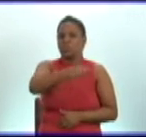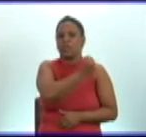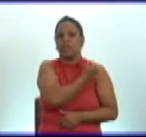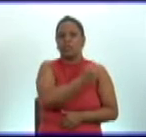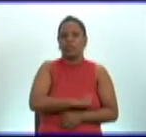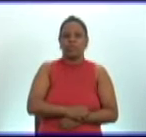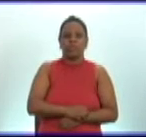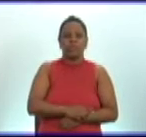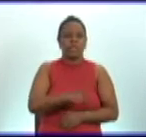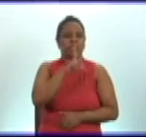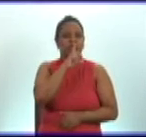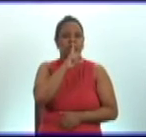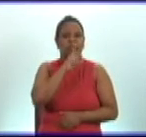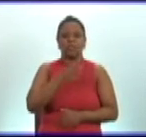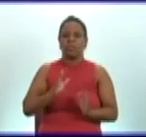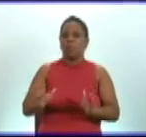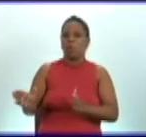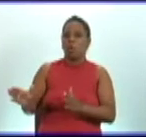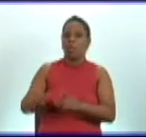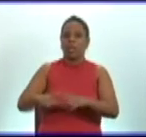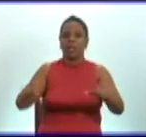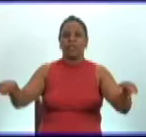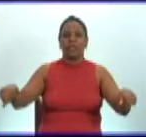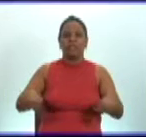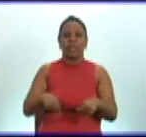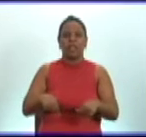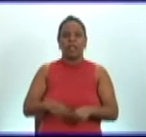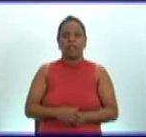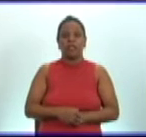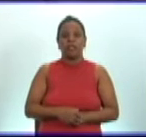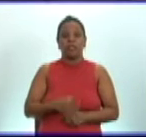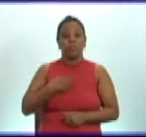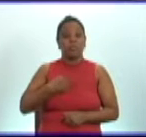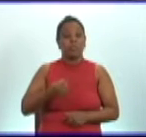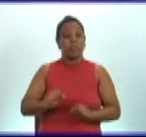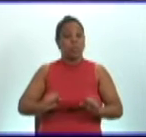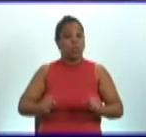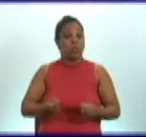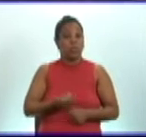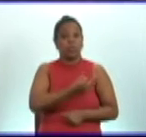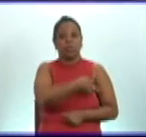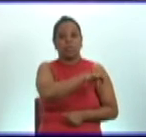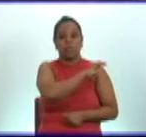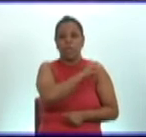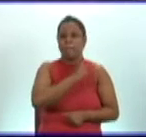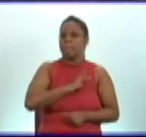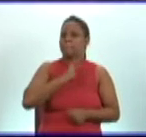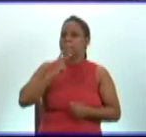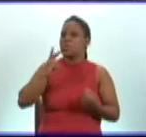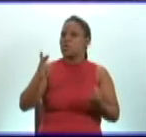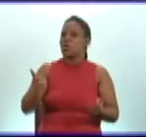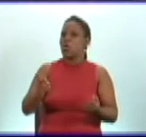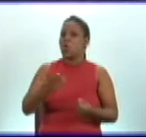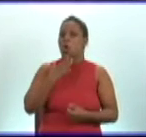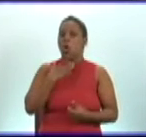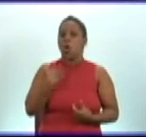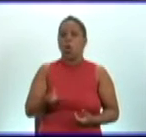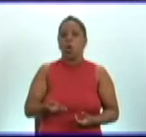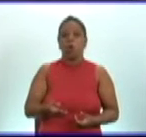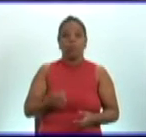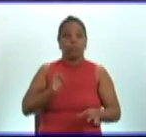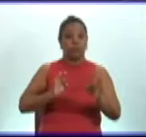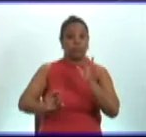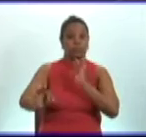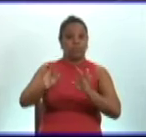¡Silencio! ¡Orden! Mi obligación como español, mi honor como caballero y como oficial es proteger y amparar